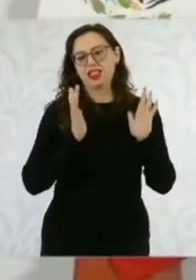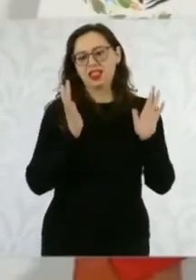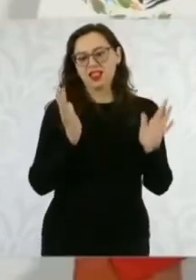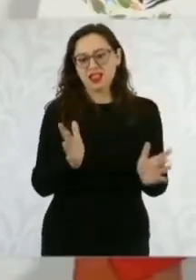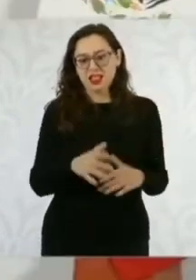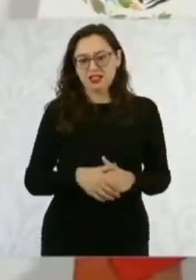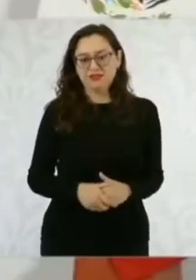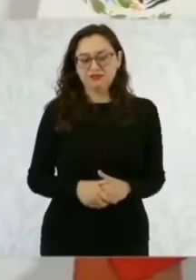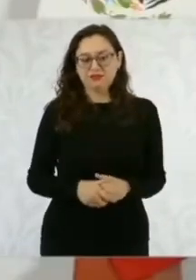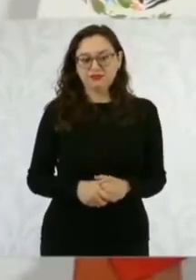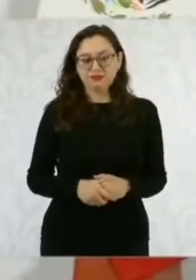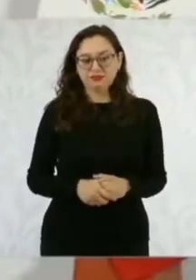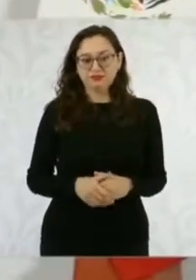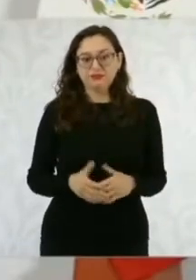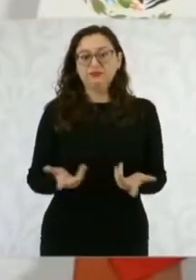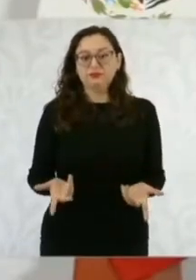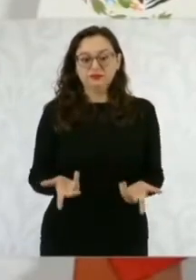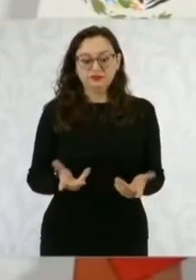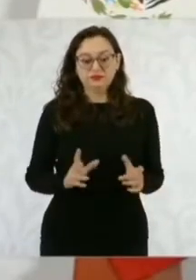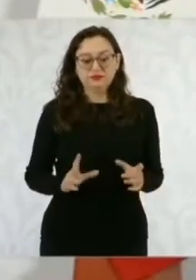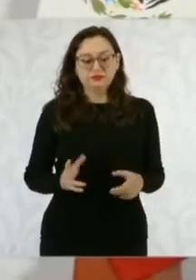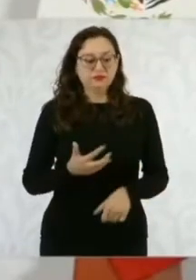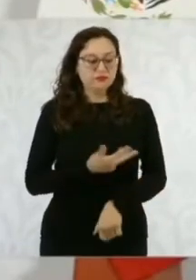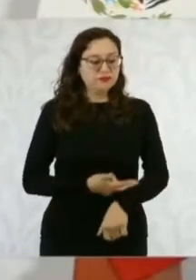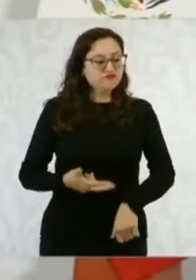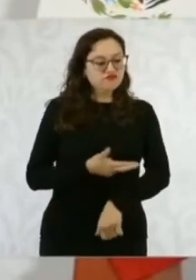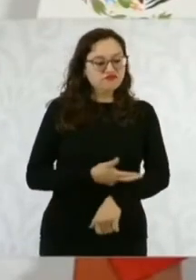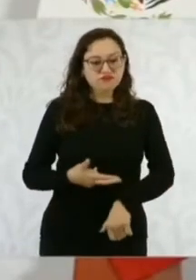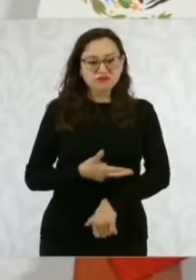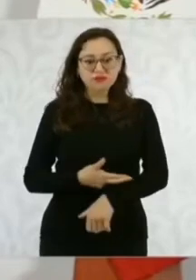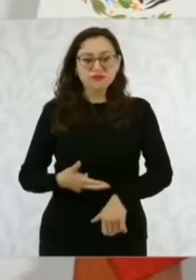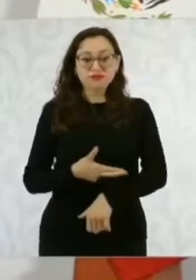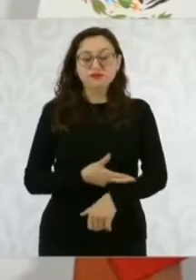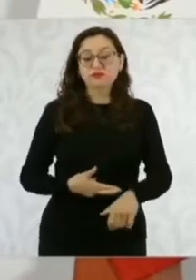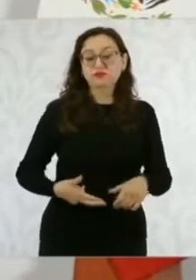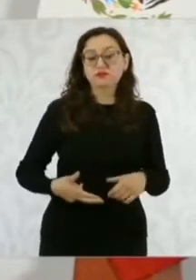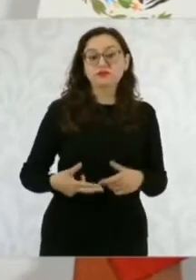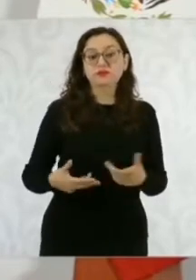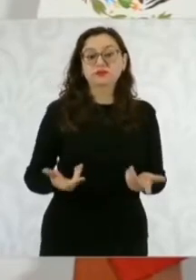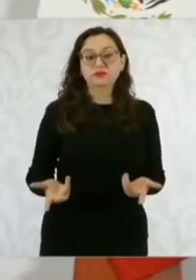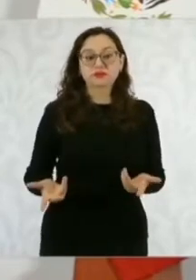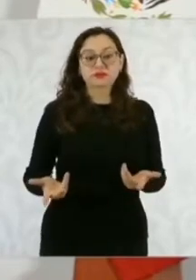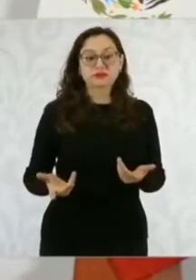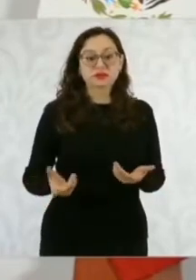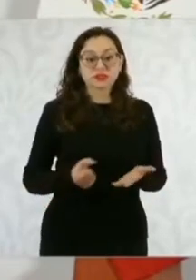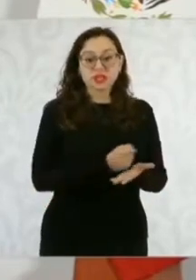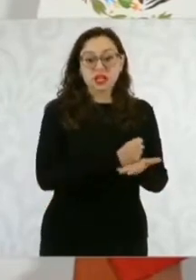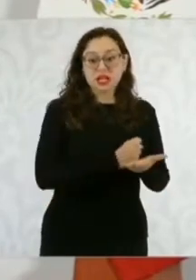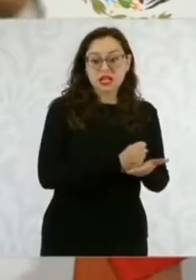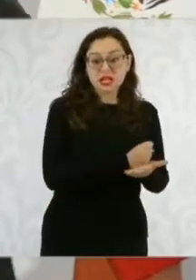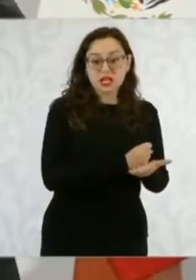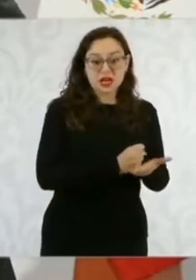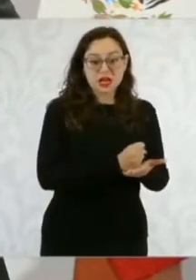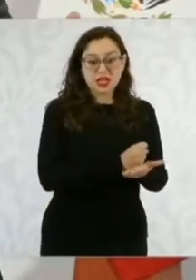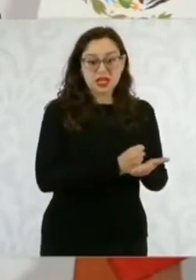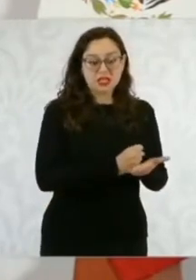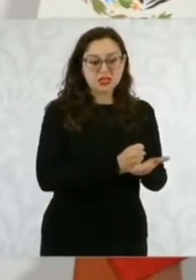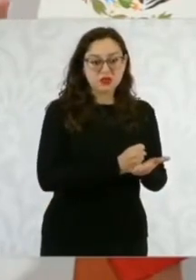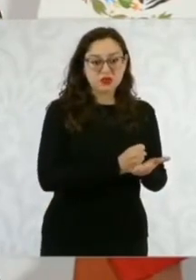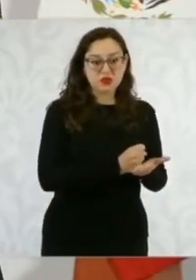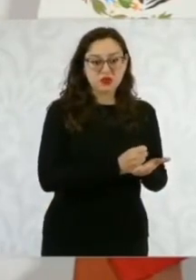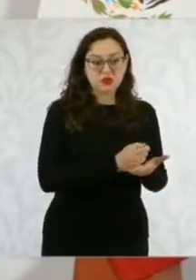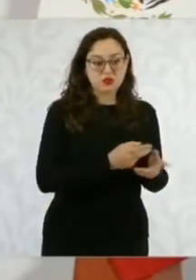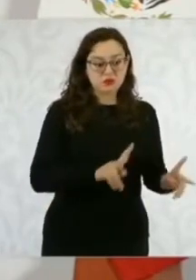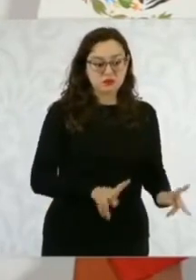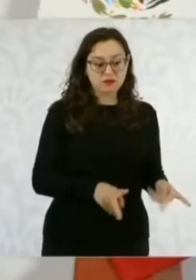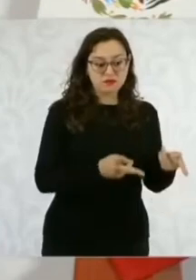se saca el dinero a través de esta red de corrupción, se saca el crédito, se compra una casa, se vuelve a vender, se le da el